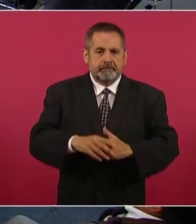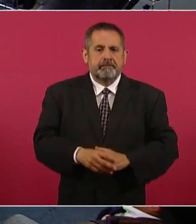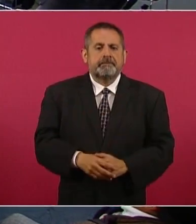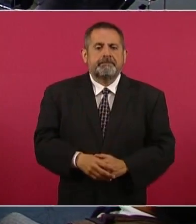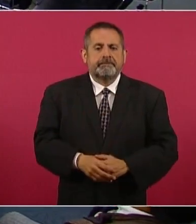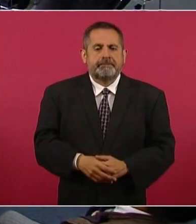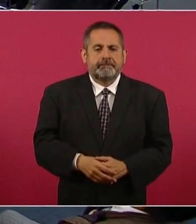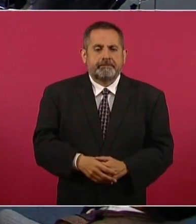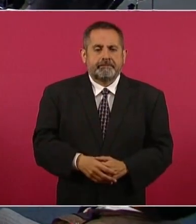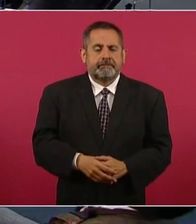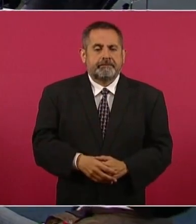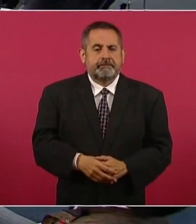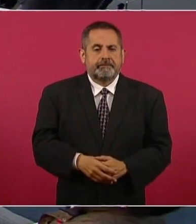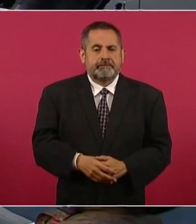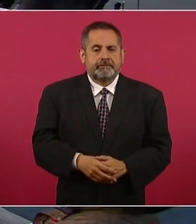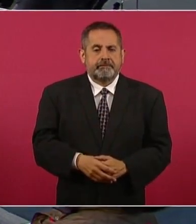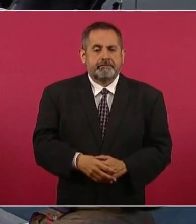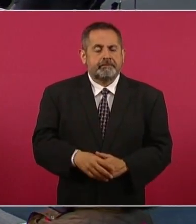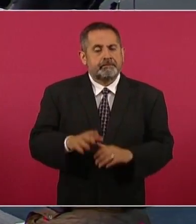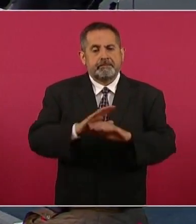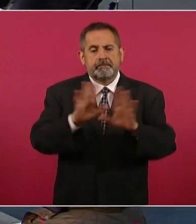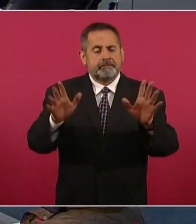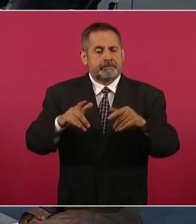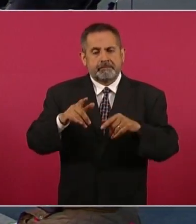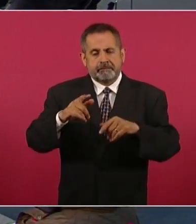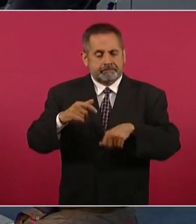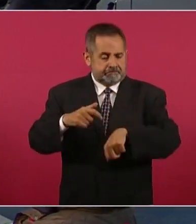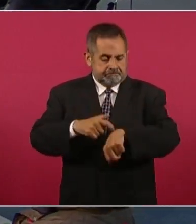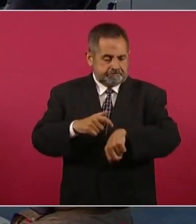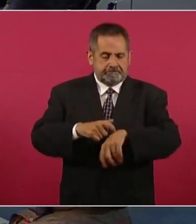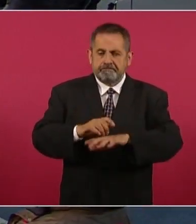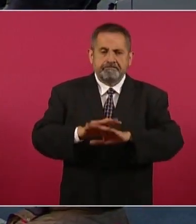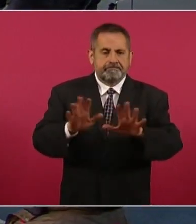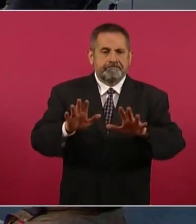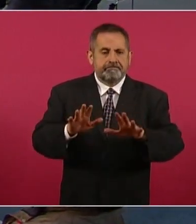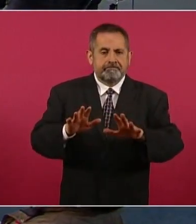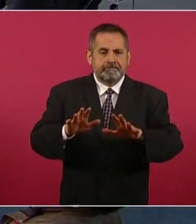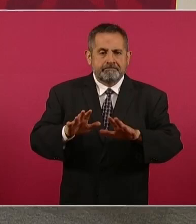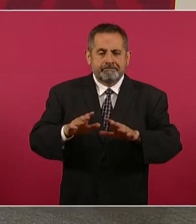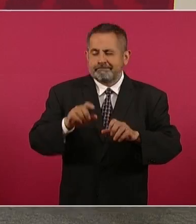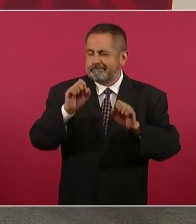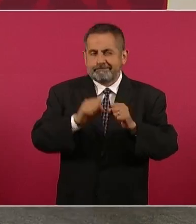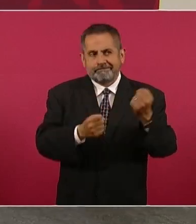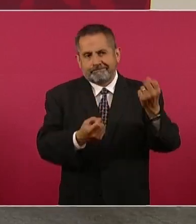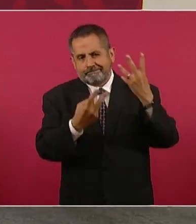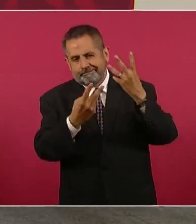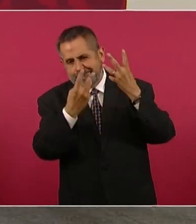Mañana. Ya seguramente nos van a regañar.